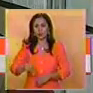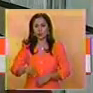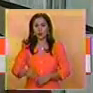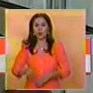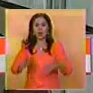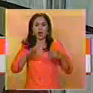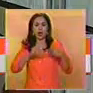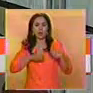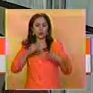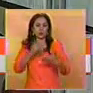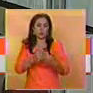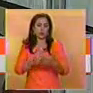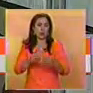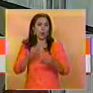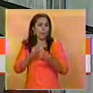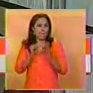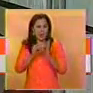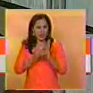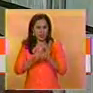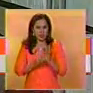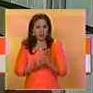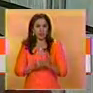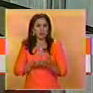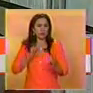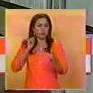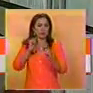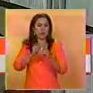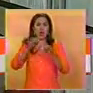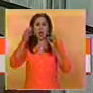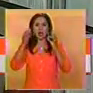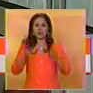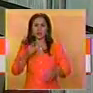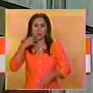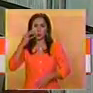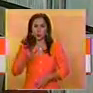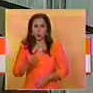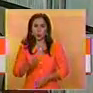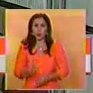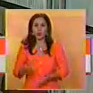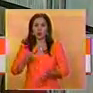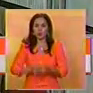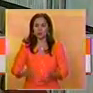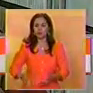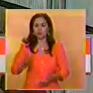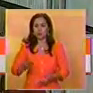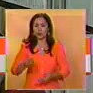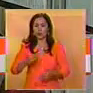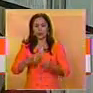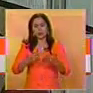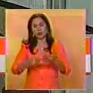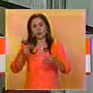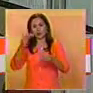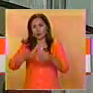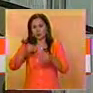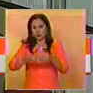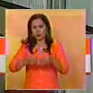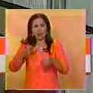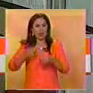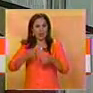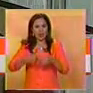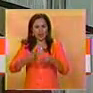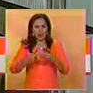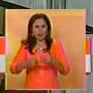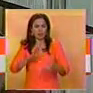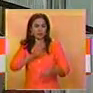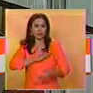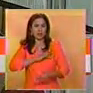han adoptado una serie de medidas orientadas a asegurar la revalorización de los recursos de los hidrocarburos con que cuenta